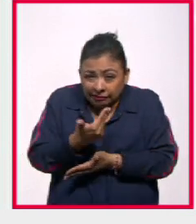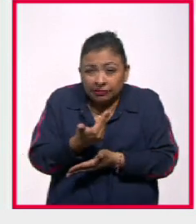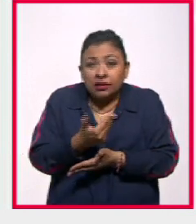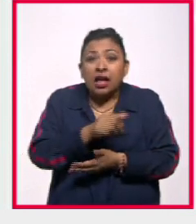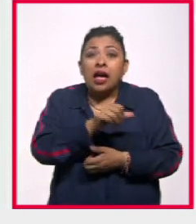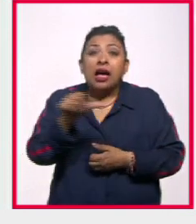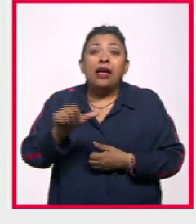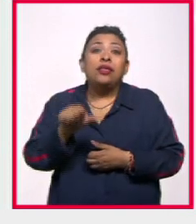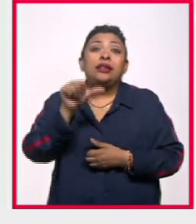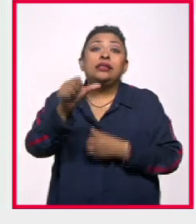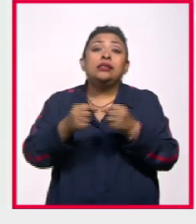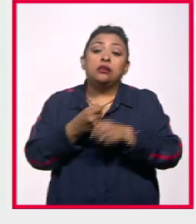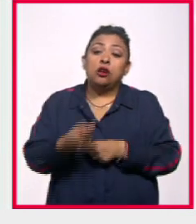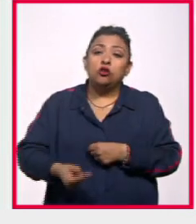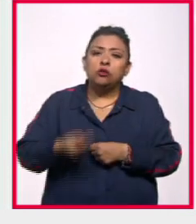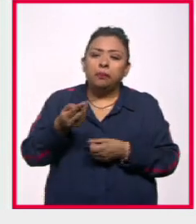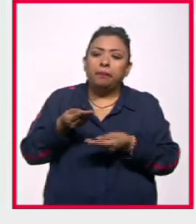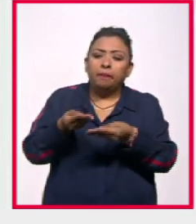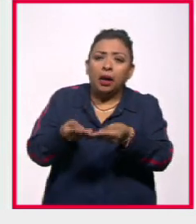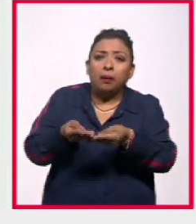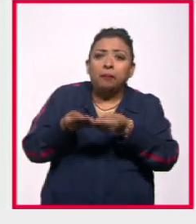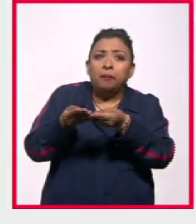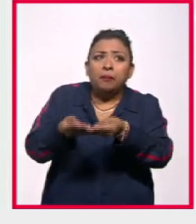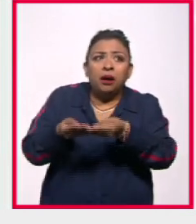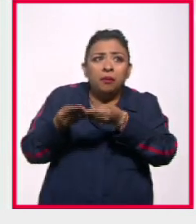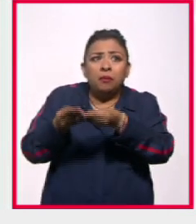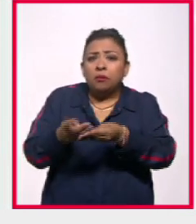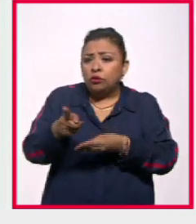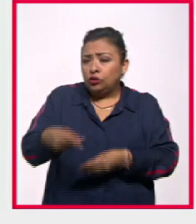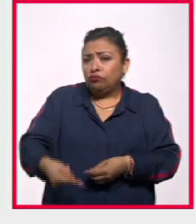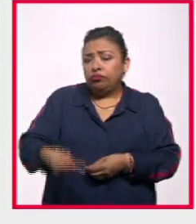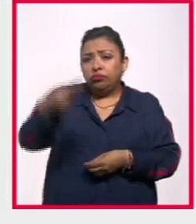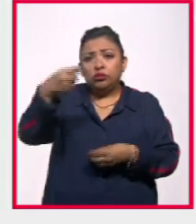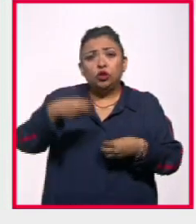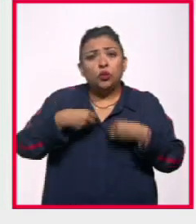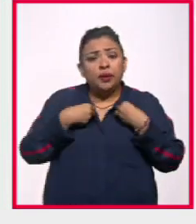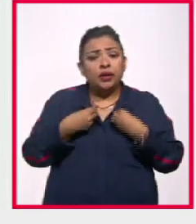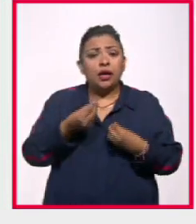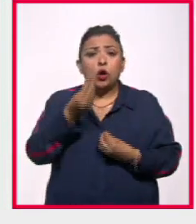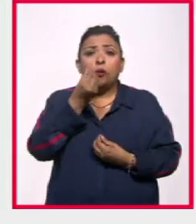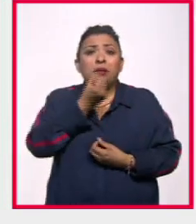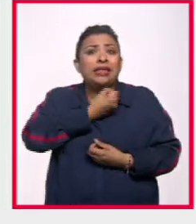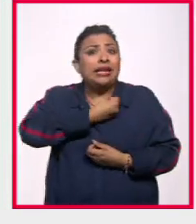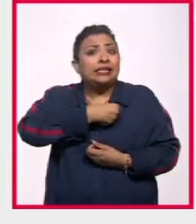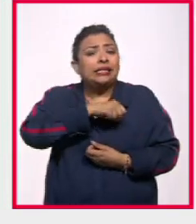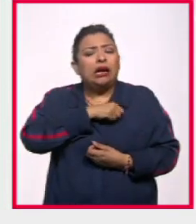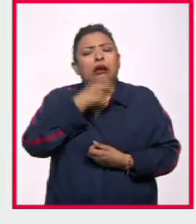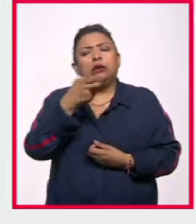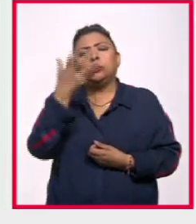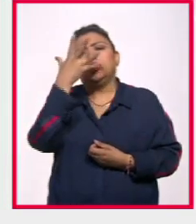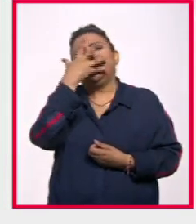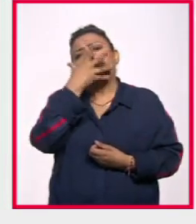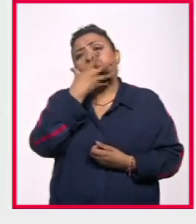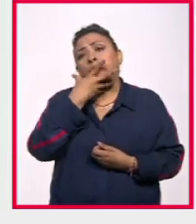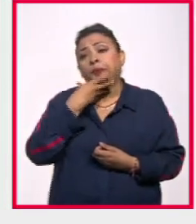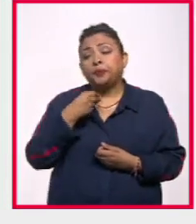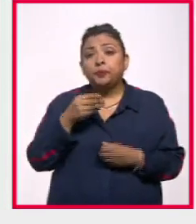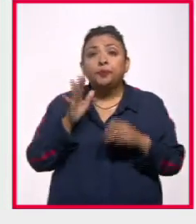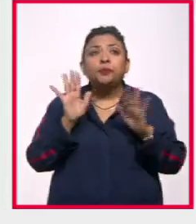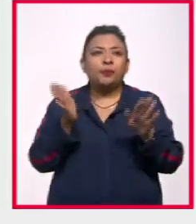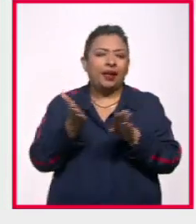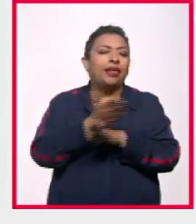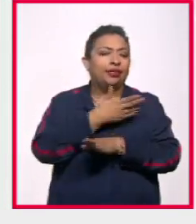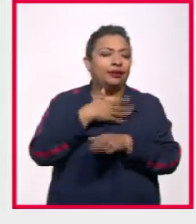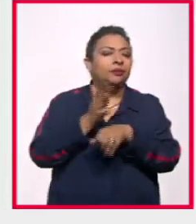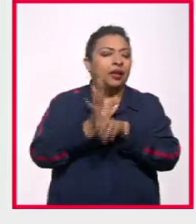los 16 años. Durante toda su existencia, una comida sana, y eso es maravilloso. Entonces, ya lo hice con la